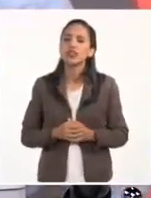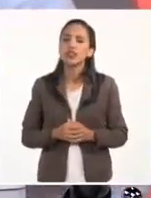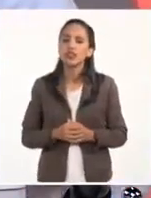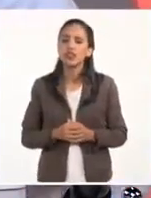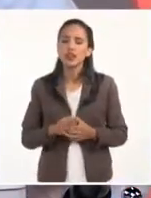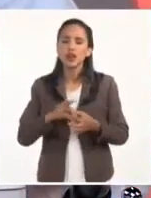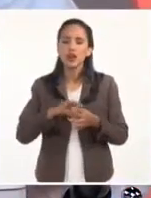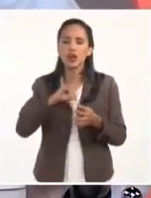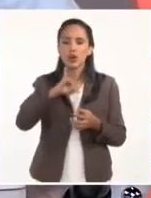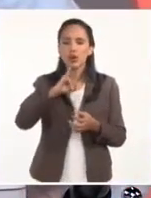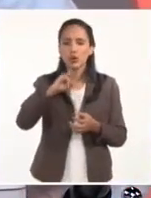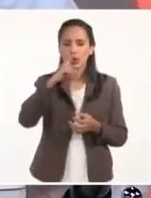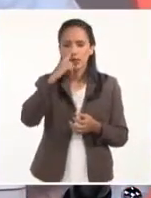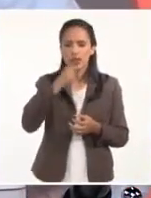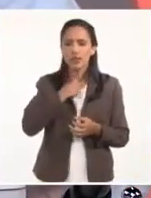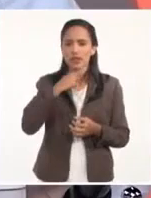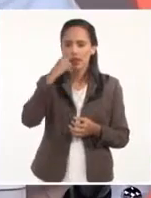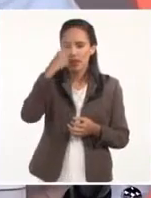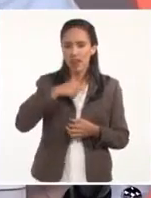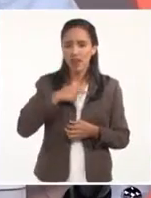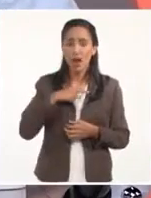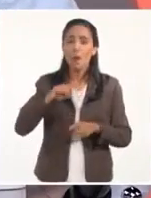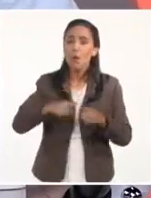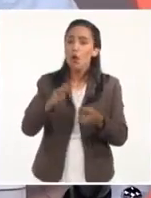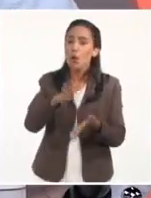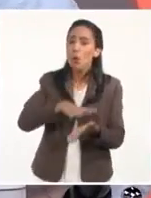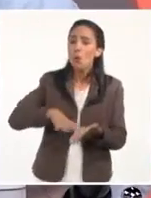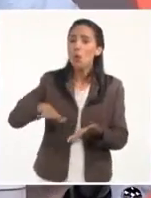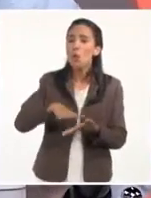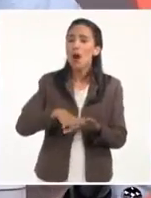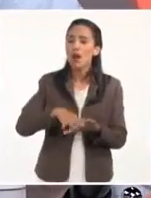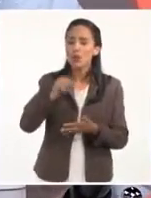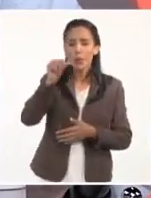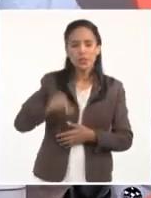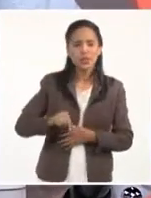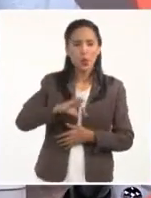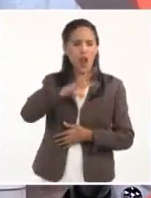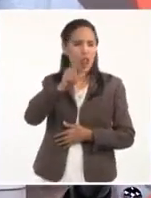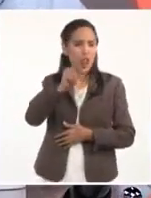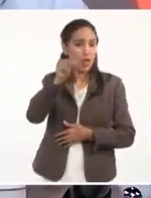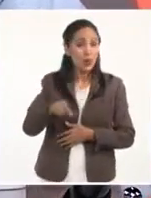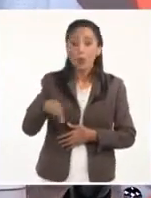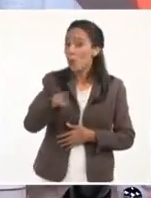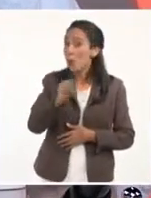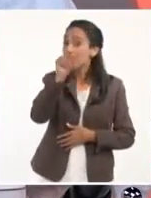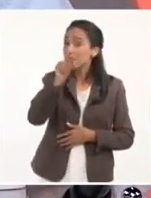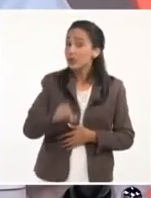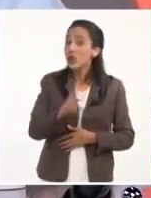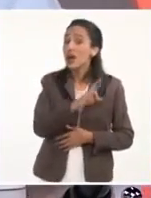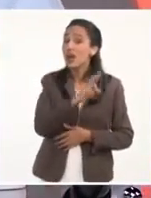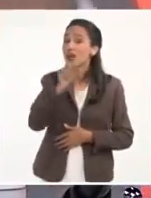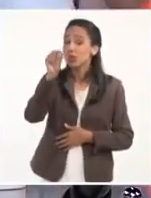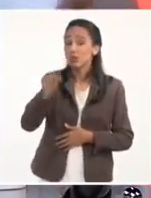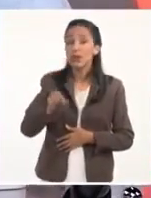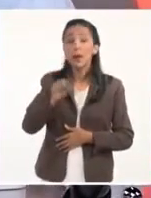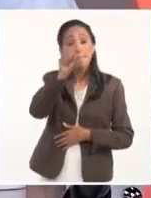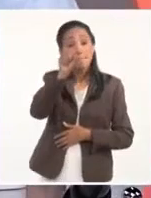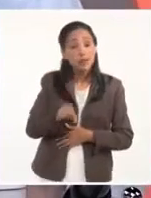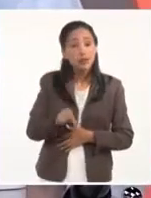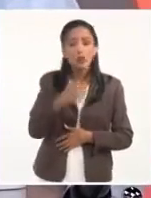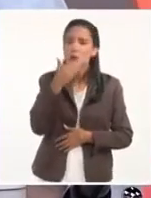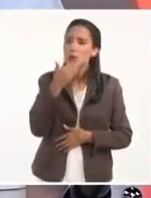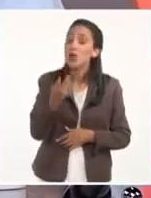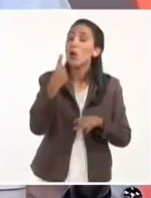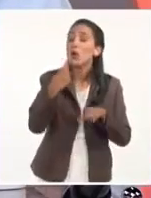sola uniéramos en un barrio encuentren el agujero en un barrio delincuente lagunera un barrio de gente revolucionaria de personas buenas que algunos más revolucionarios que